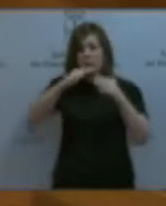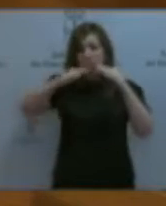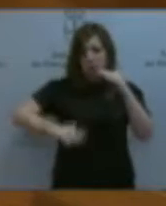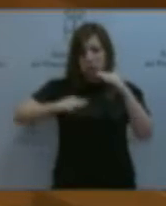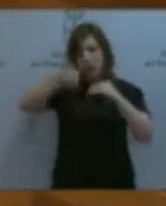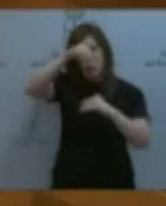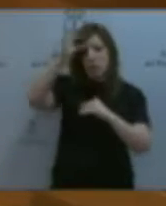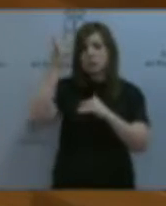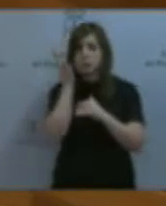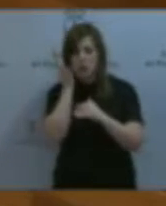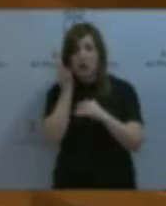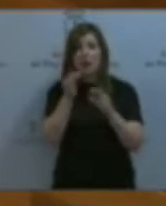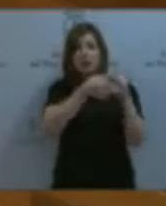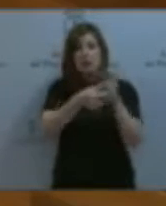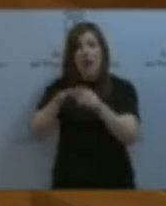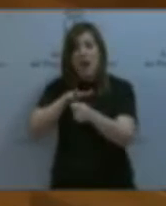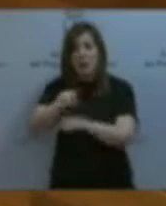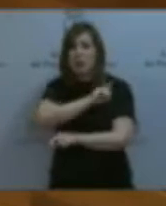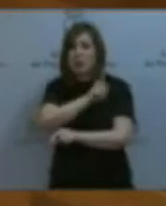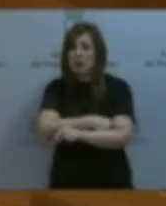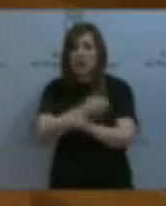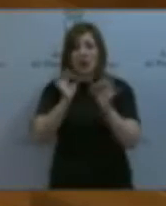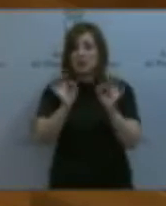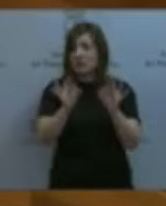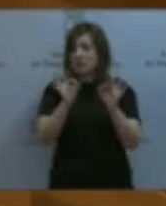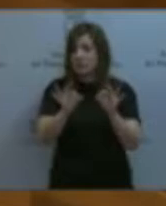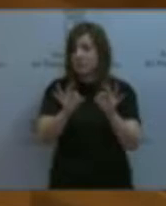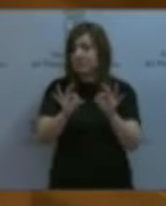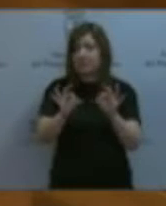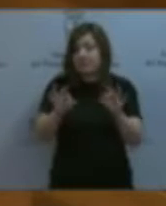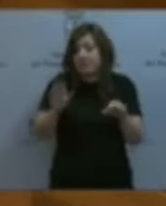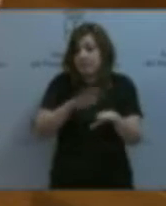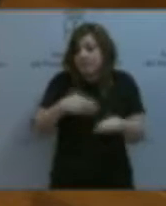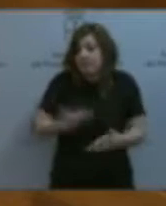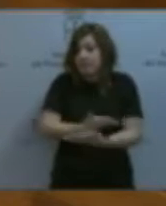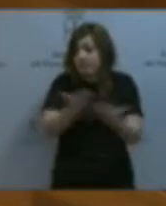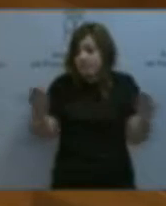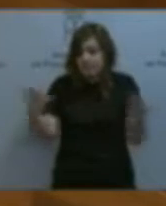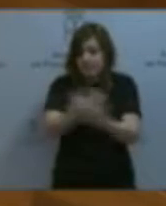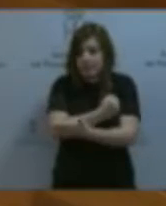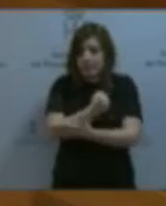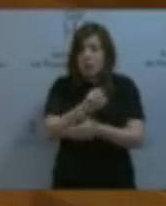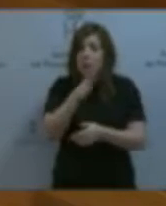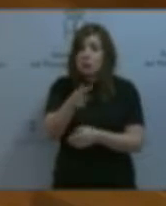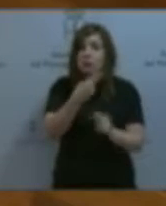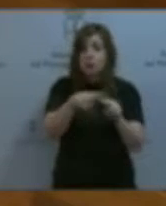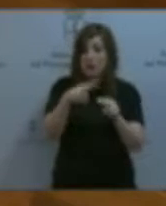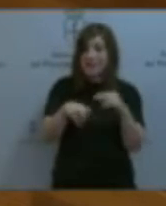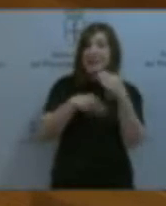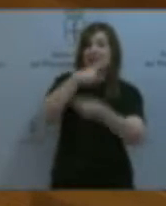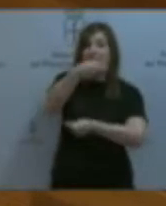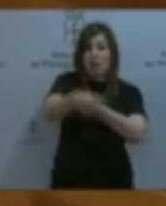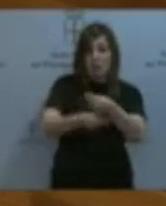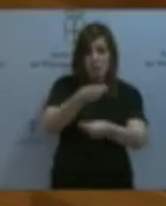ámbitos del deporte es una realidad, me temo que universal. Consecuentemente, las políticas que se han de llevar a cabo